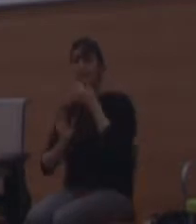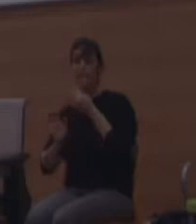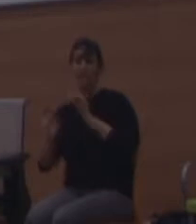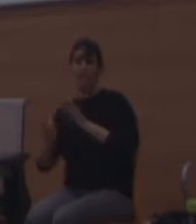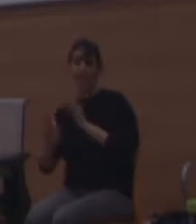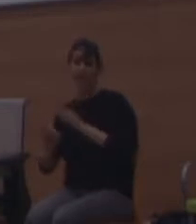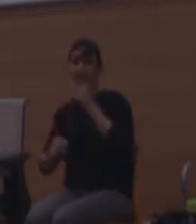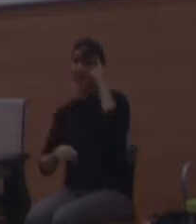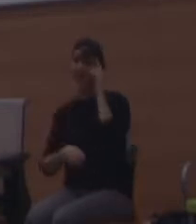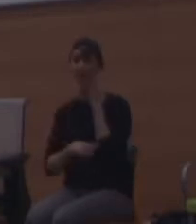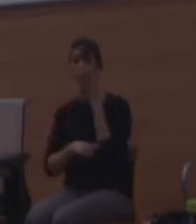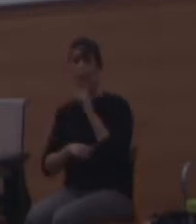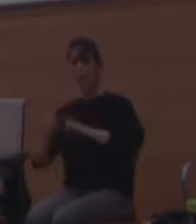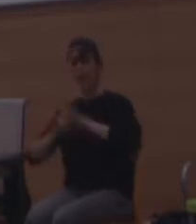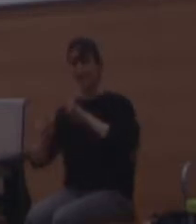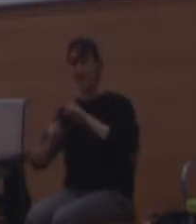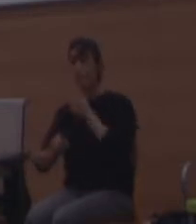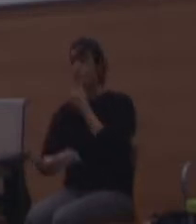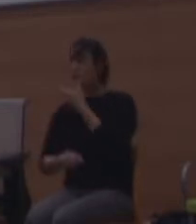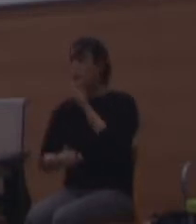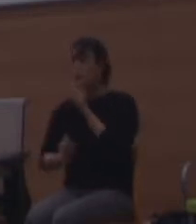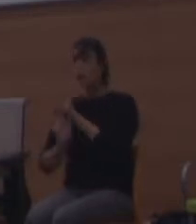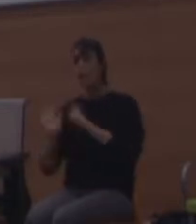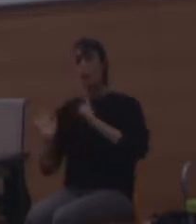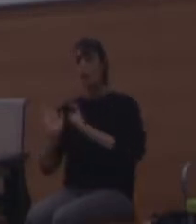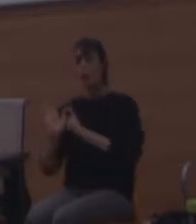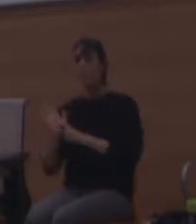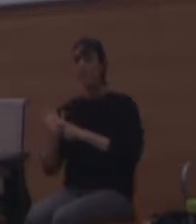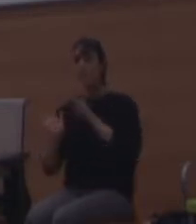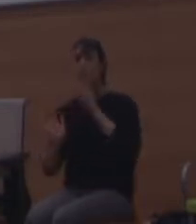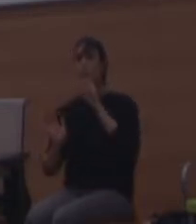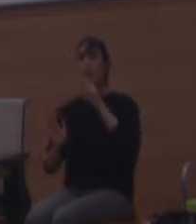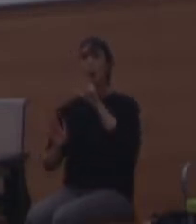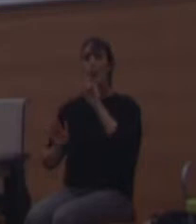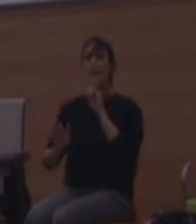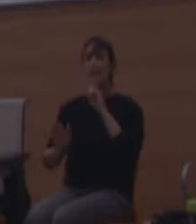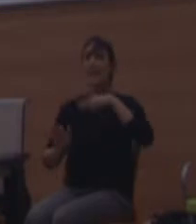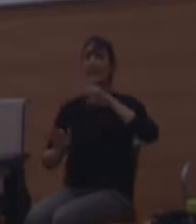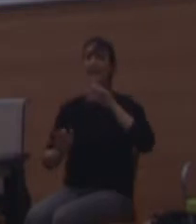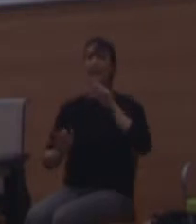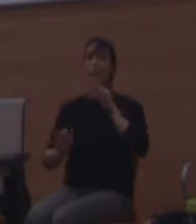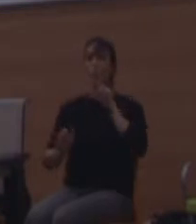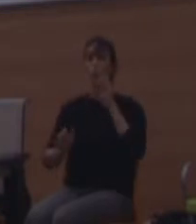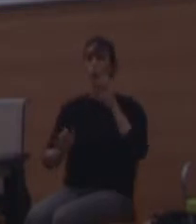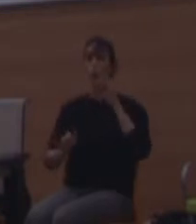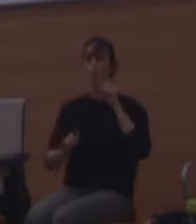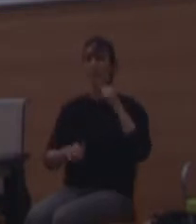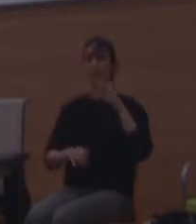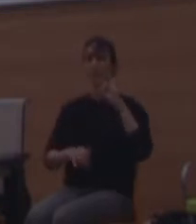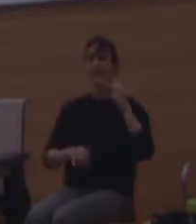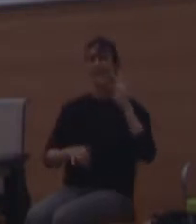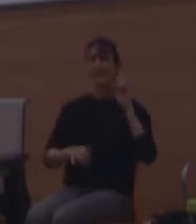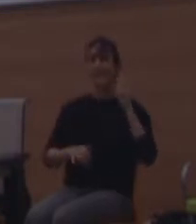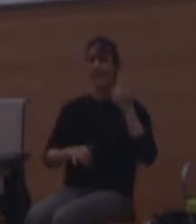neuropatía, vamos a decir que su nombre completo se llama polineuropatía simétrica, distal